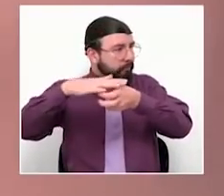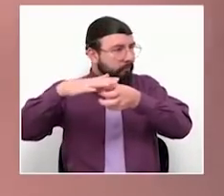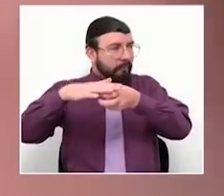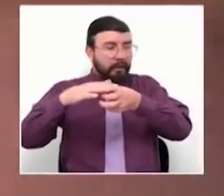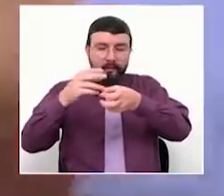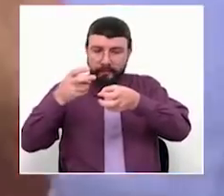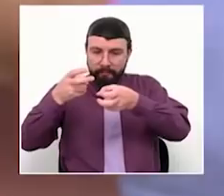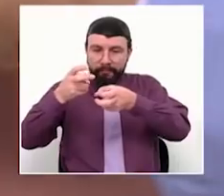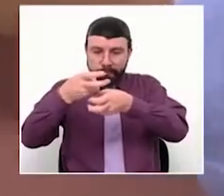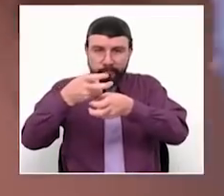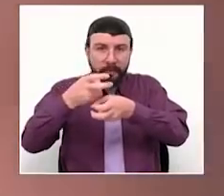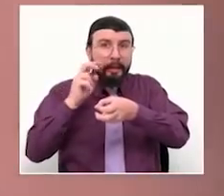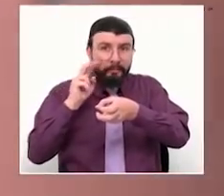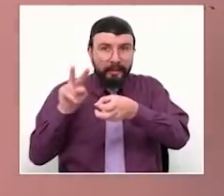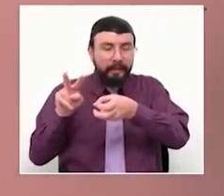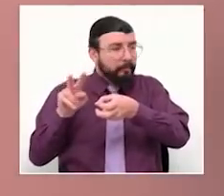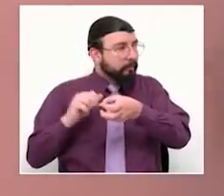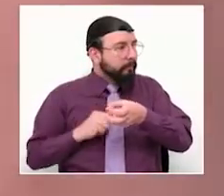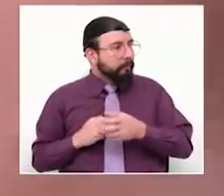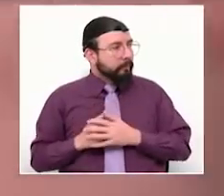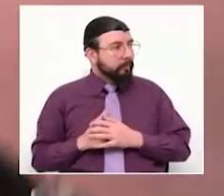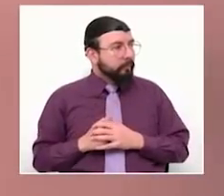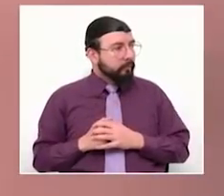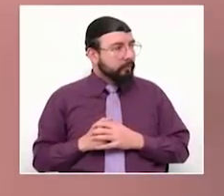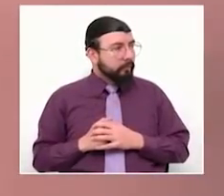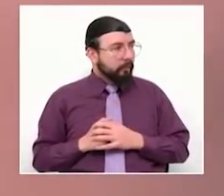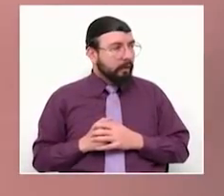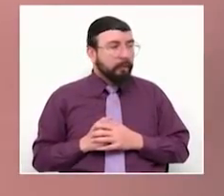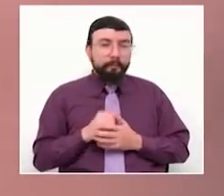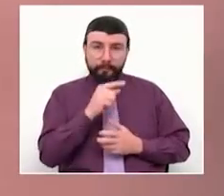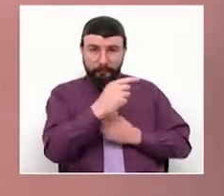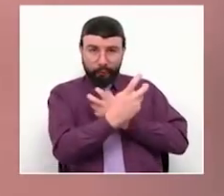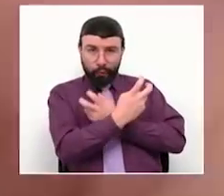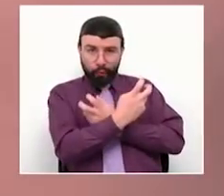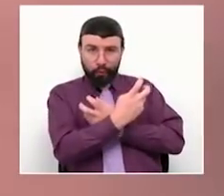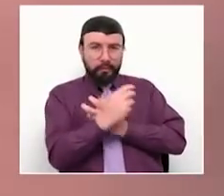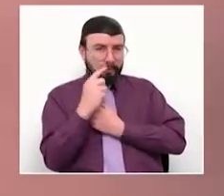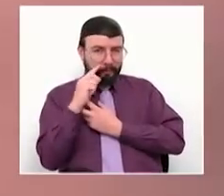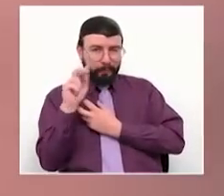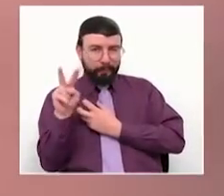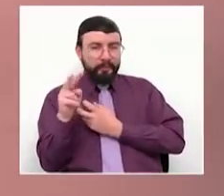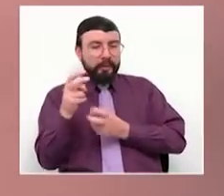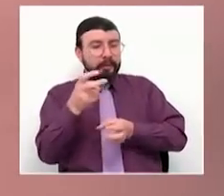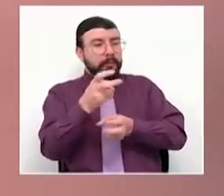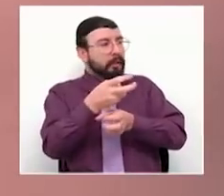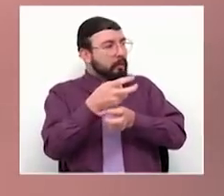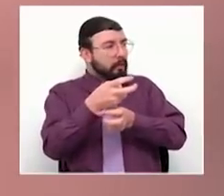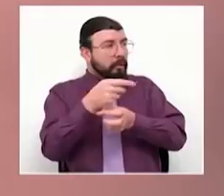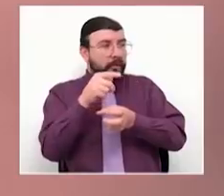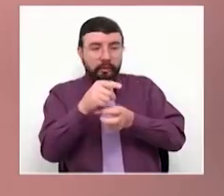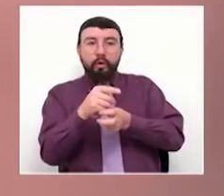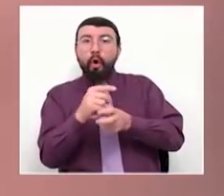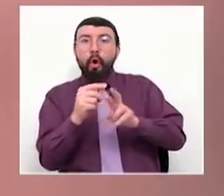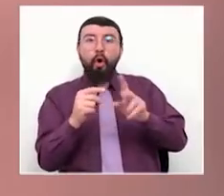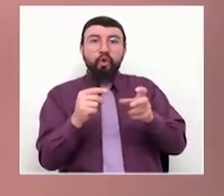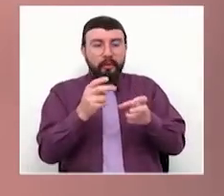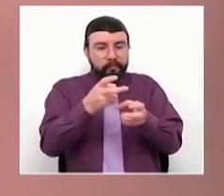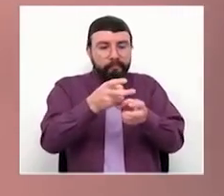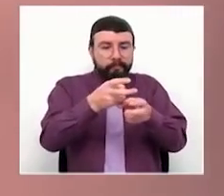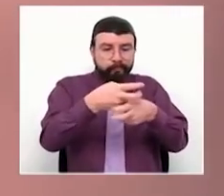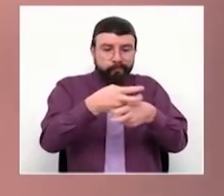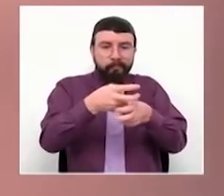lo que yo voy a hacer acá. Este huesecillo que les mostré va a rozar con este otro.